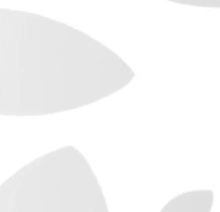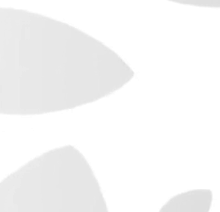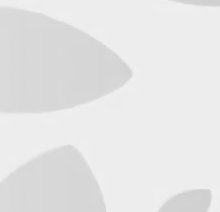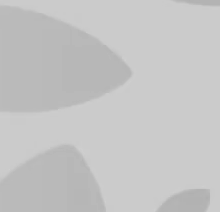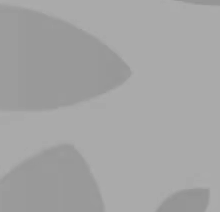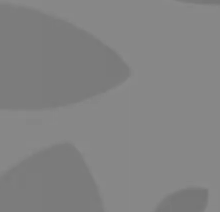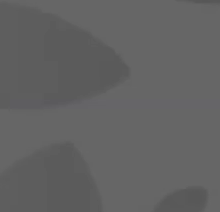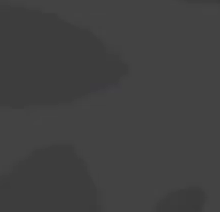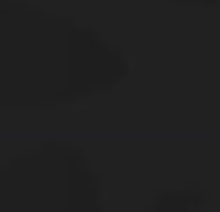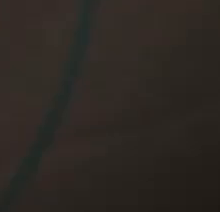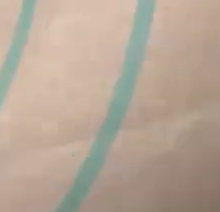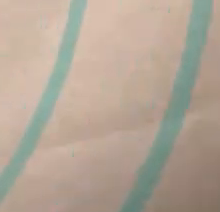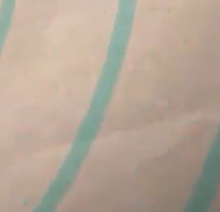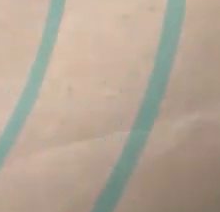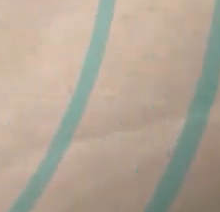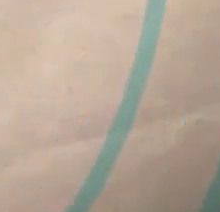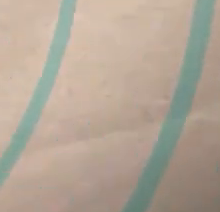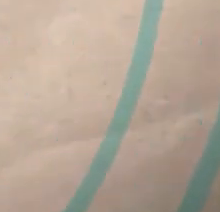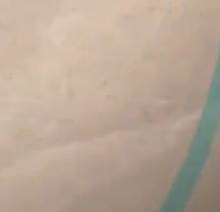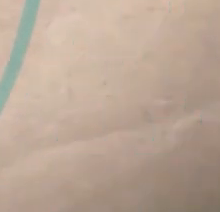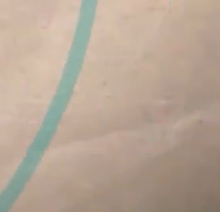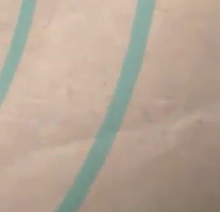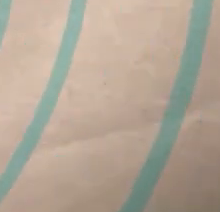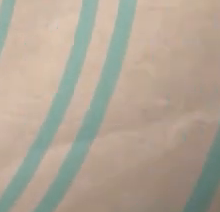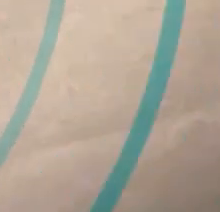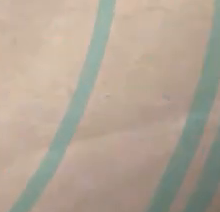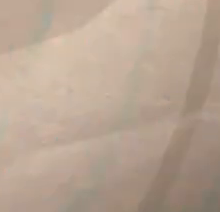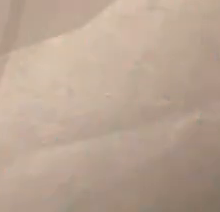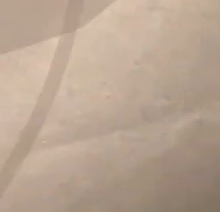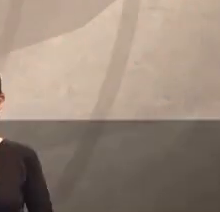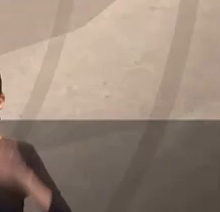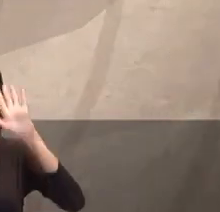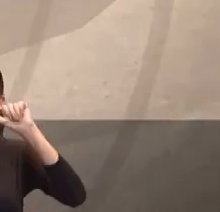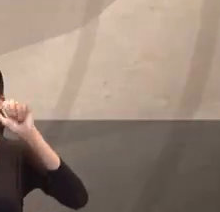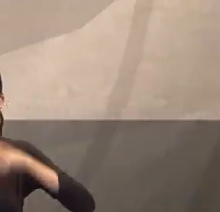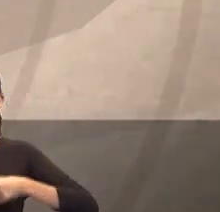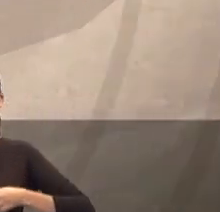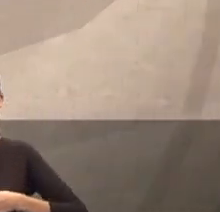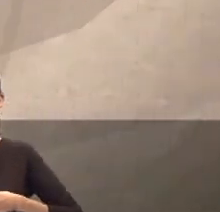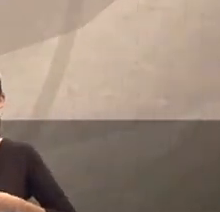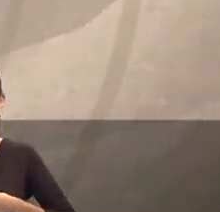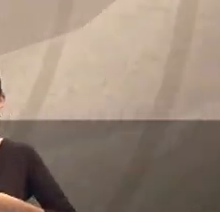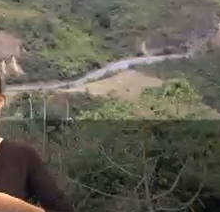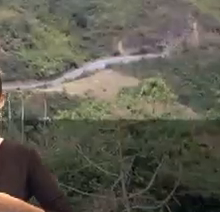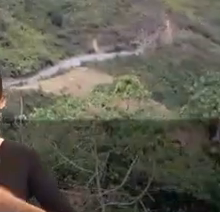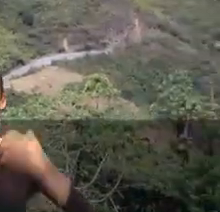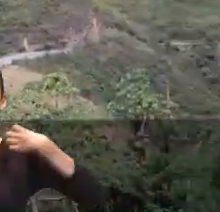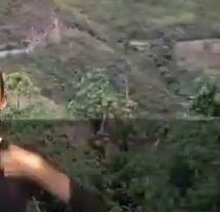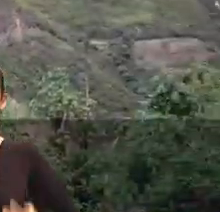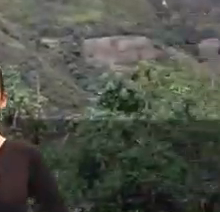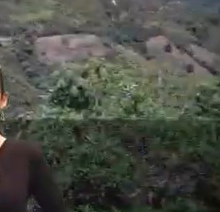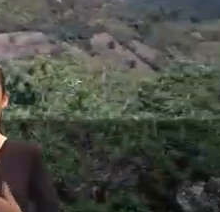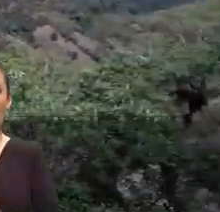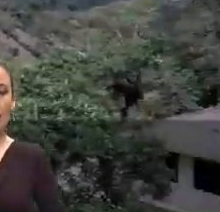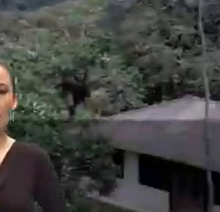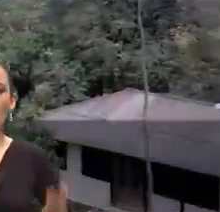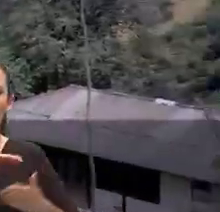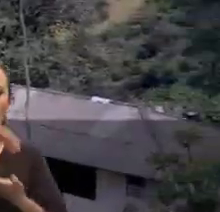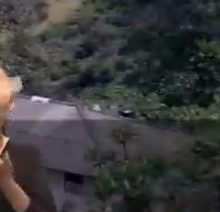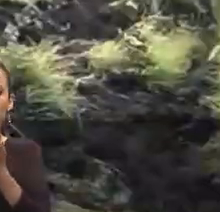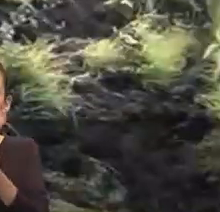ah ecuador ha preparado entre riesgos de desastre soy mía en la mochila por su relieve montañoso